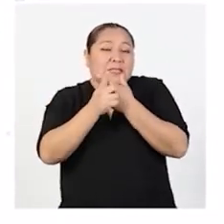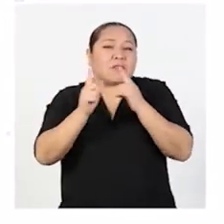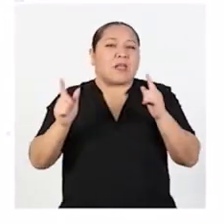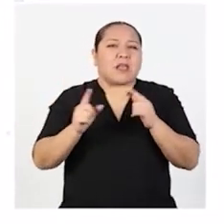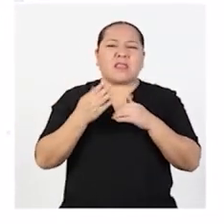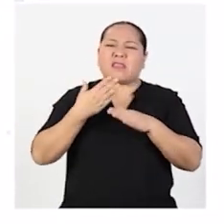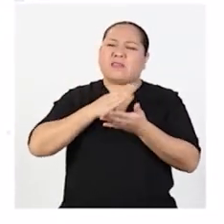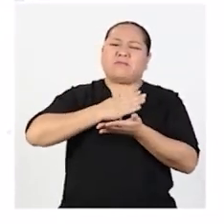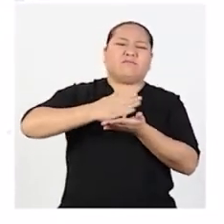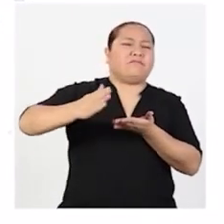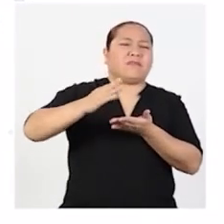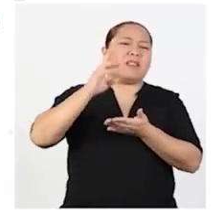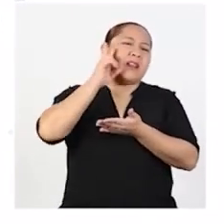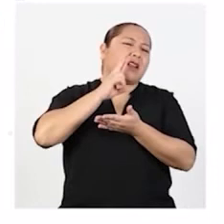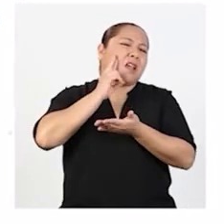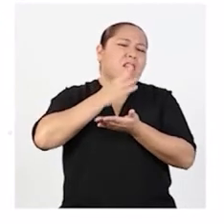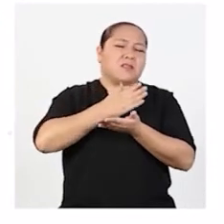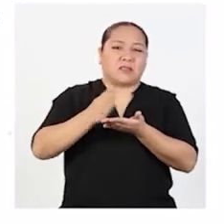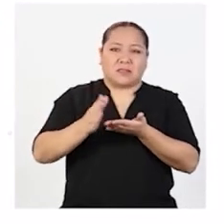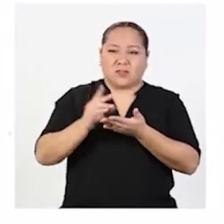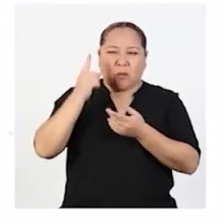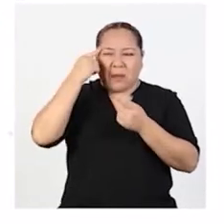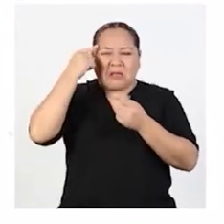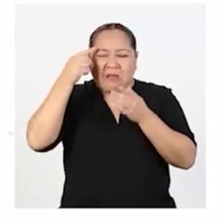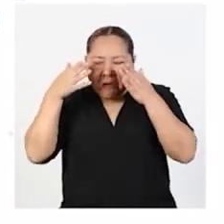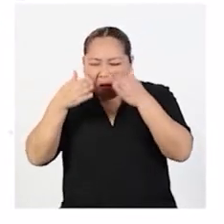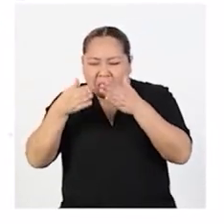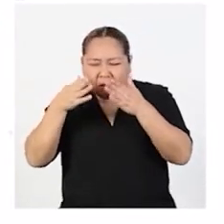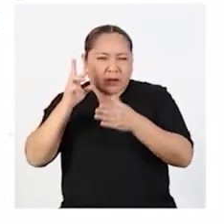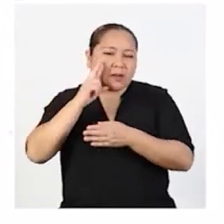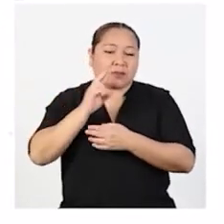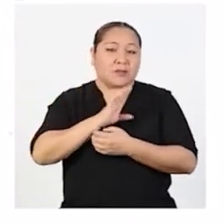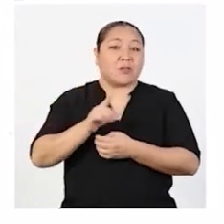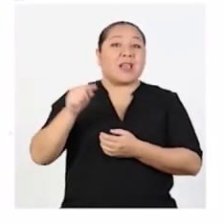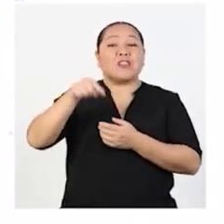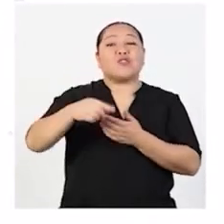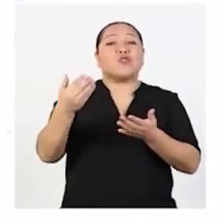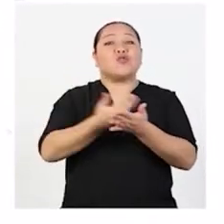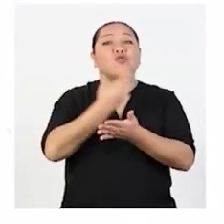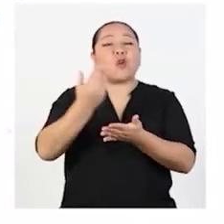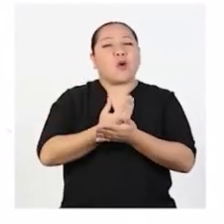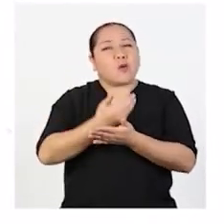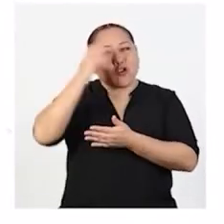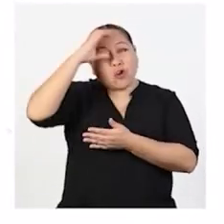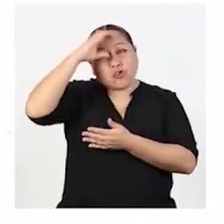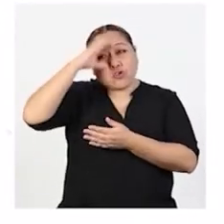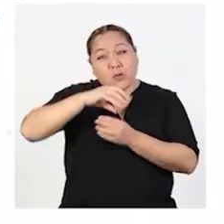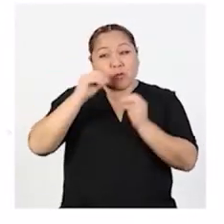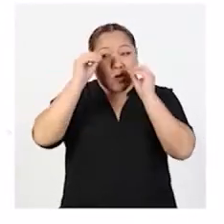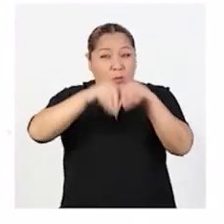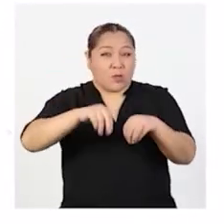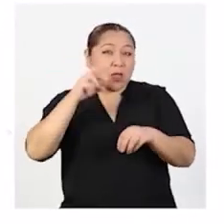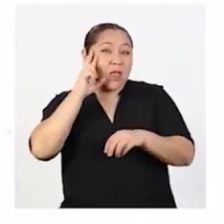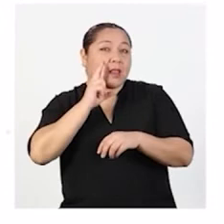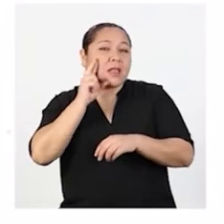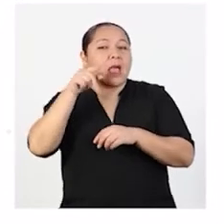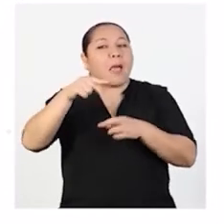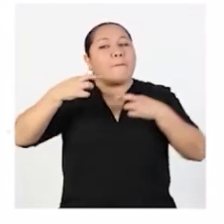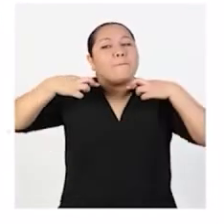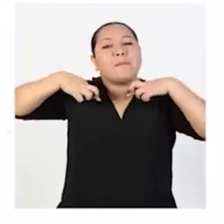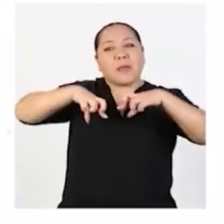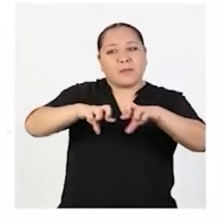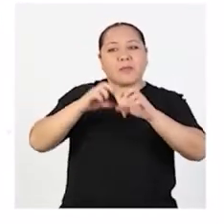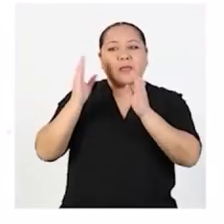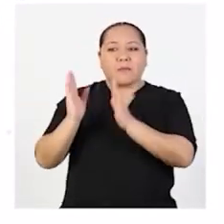sus predecesores. Estos descubrimientos y nuevas formas de conceptualizar la raza nos debe permitir